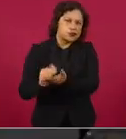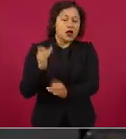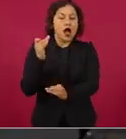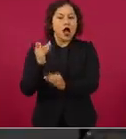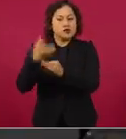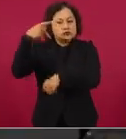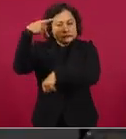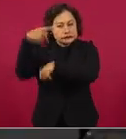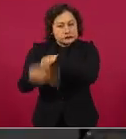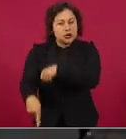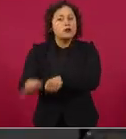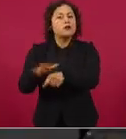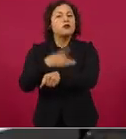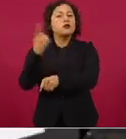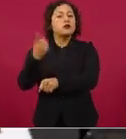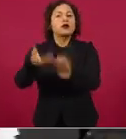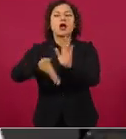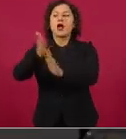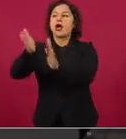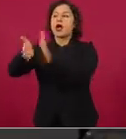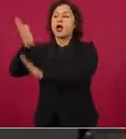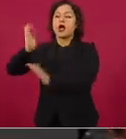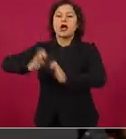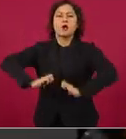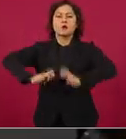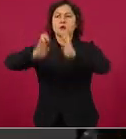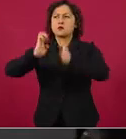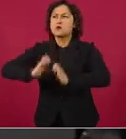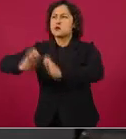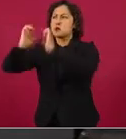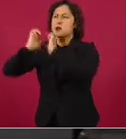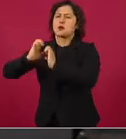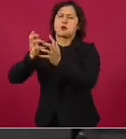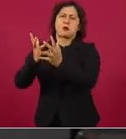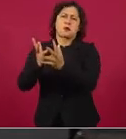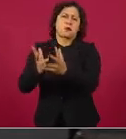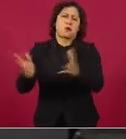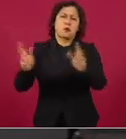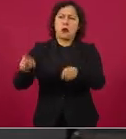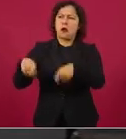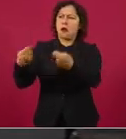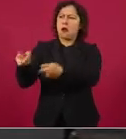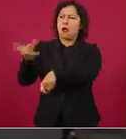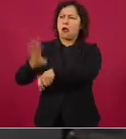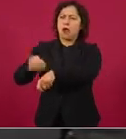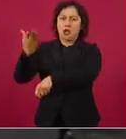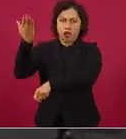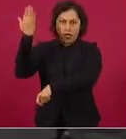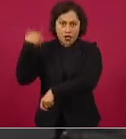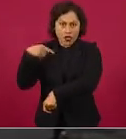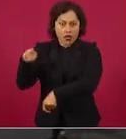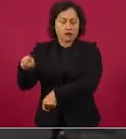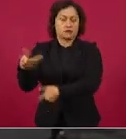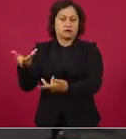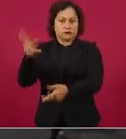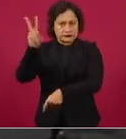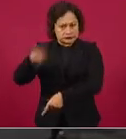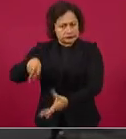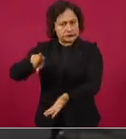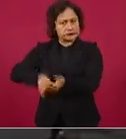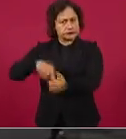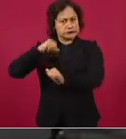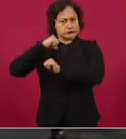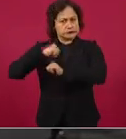los edificios, las licencias de construcción que dejaron, también una red de complicidad de